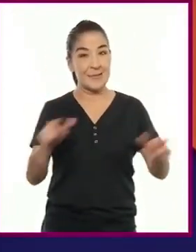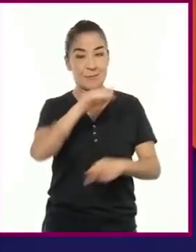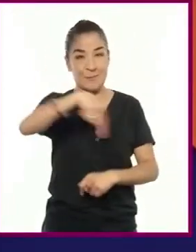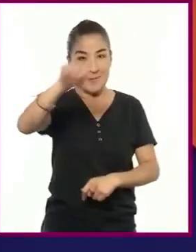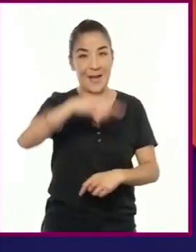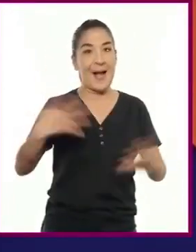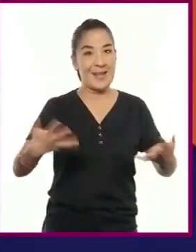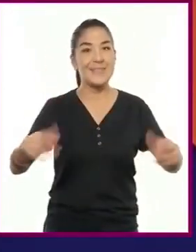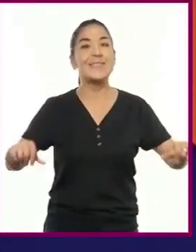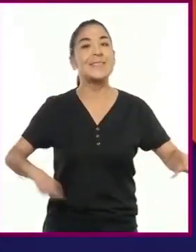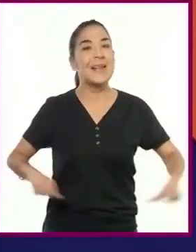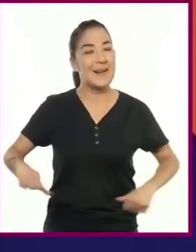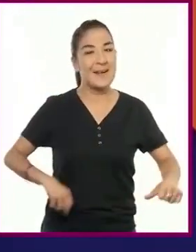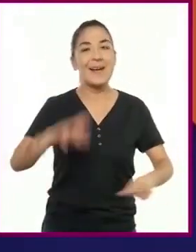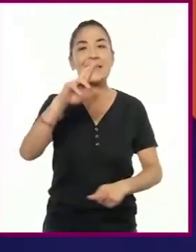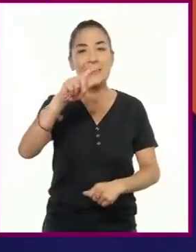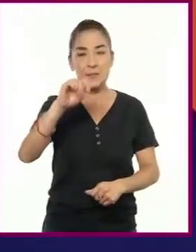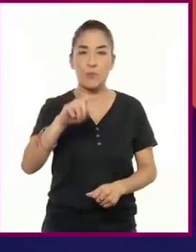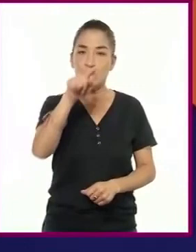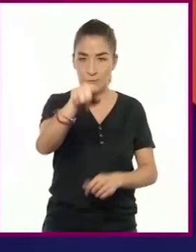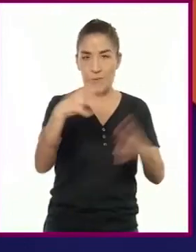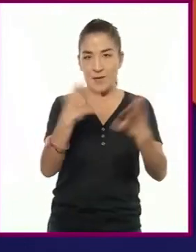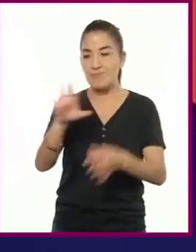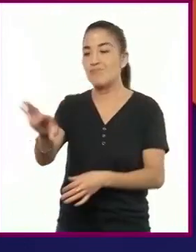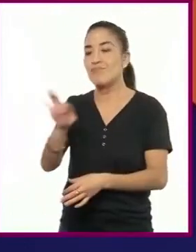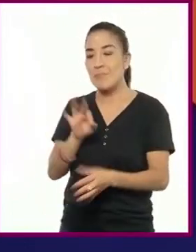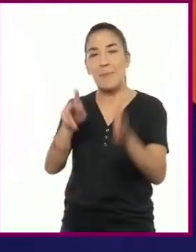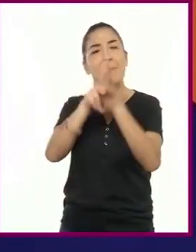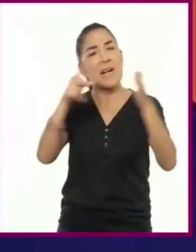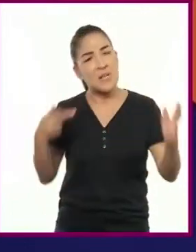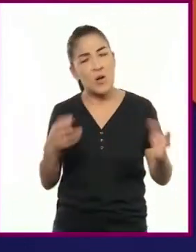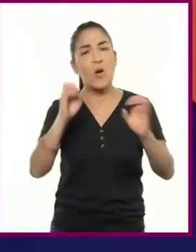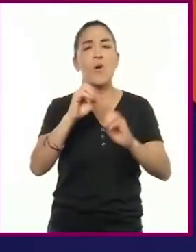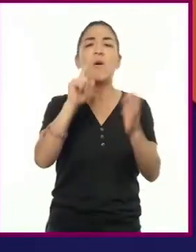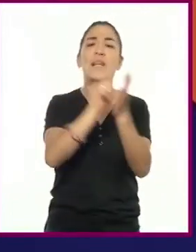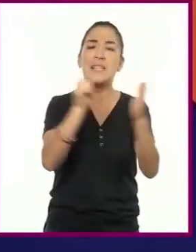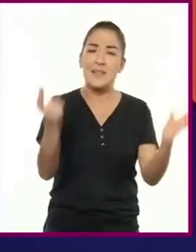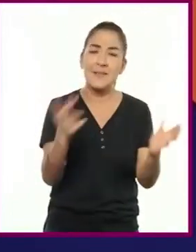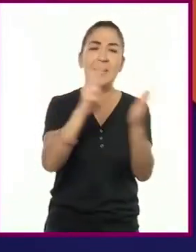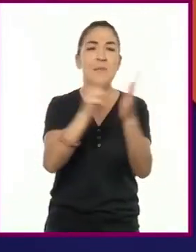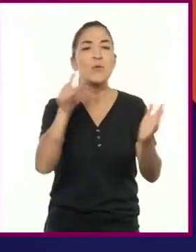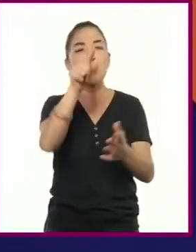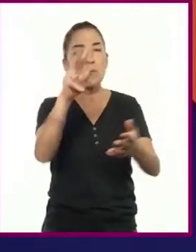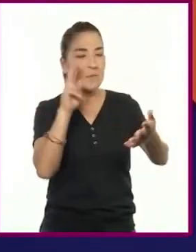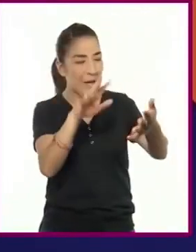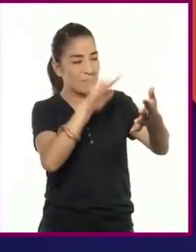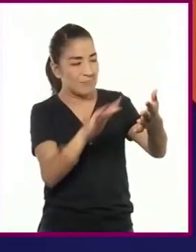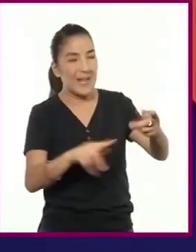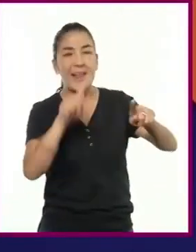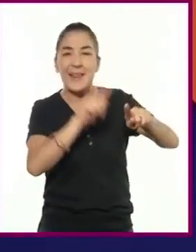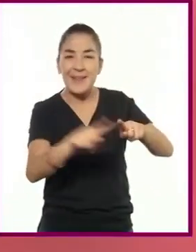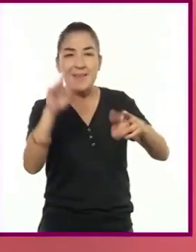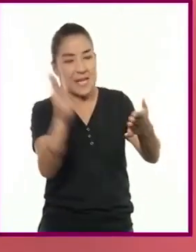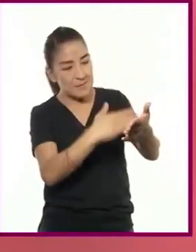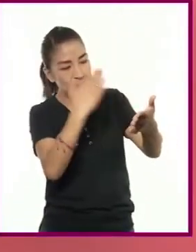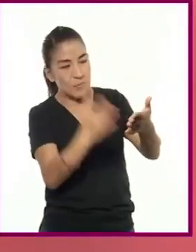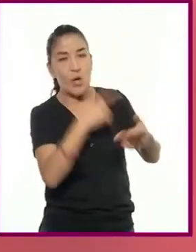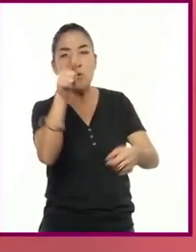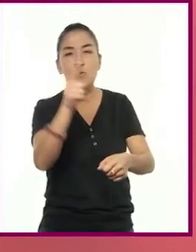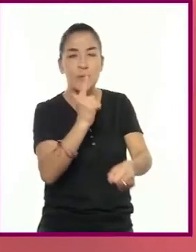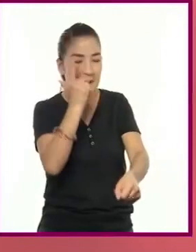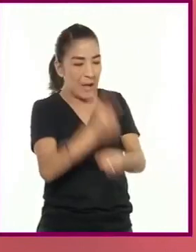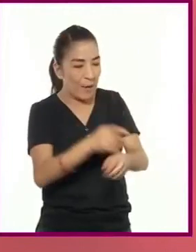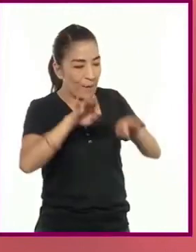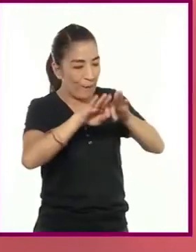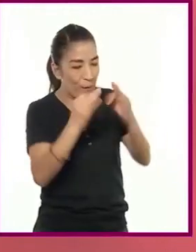reto? Perfecto. Tomen un periódico, una revista o un libro de lecturas. Lean los distintos textos que aparecen en ellos. Identifiquen